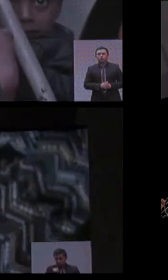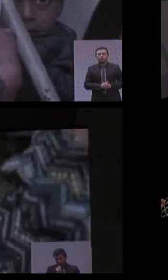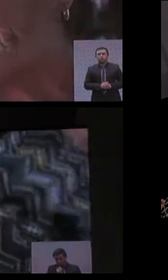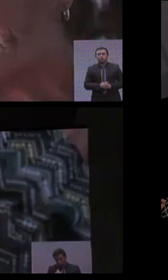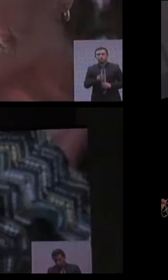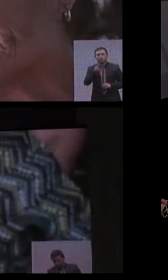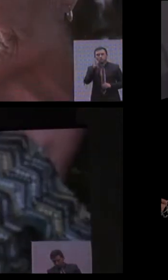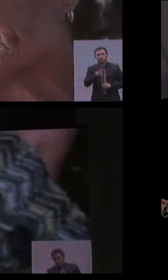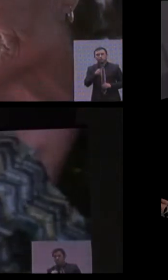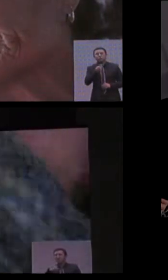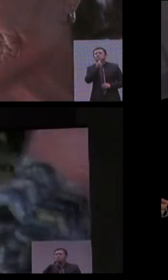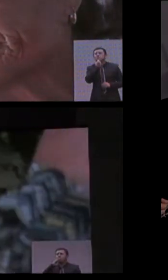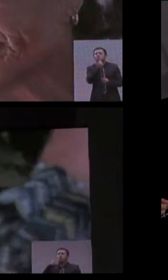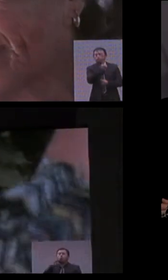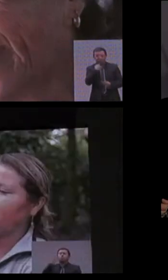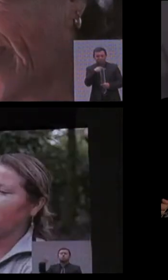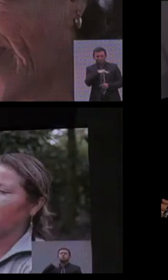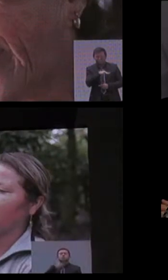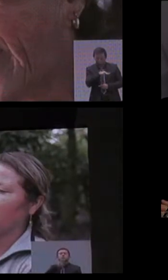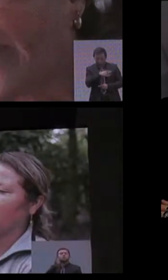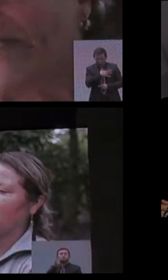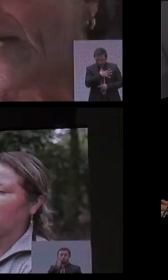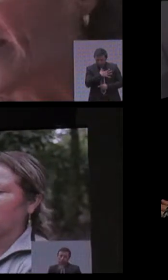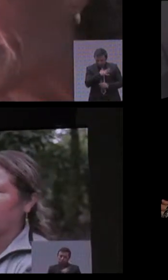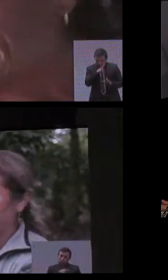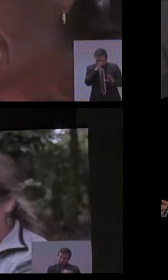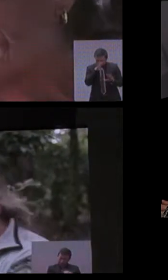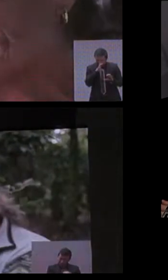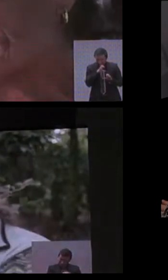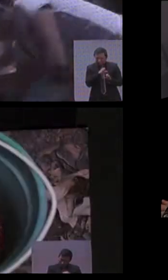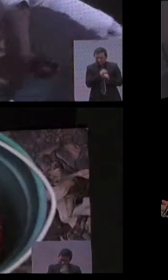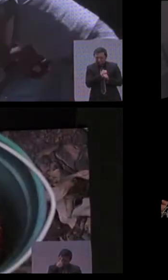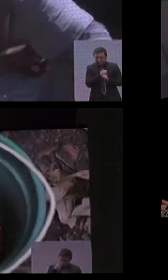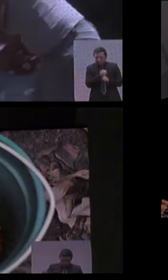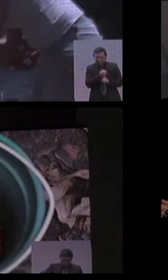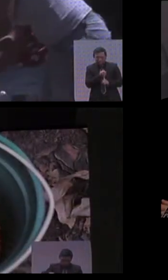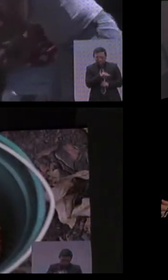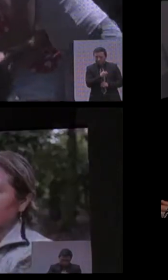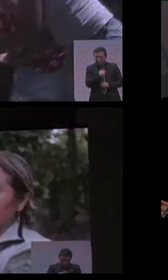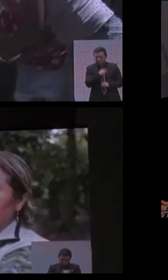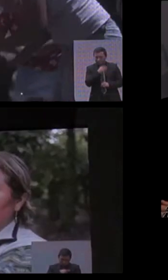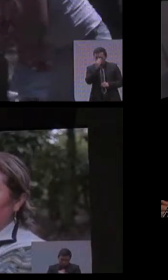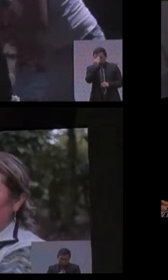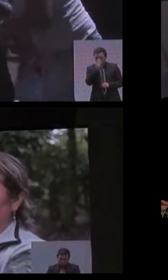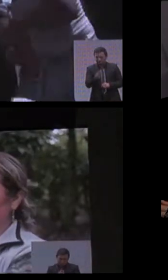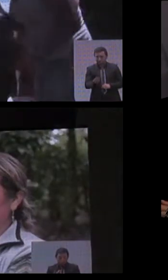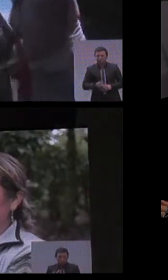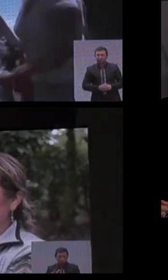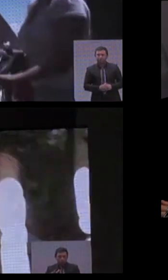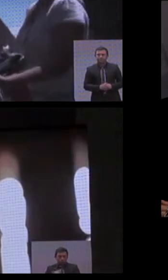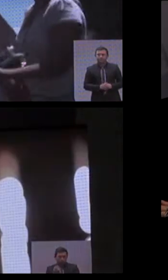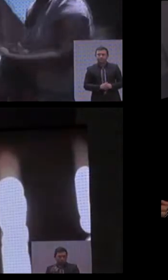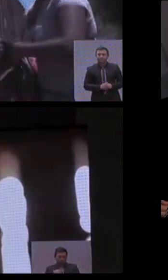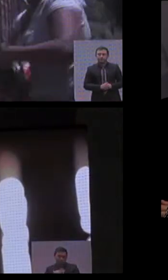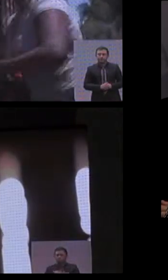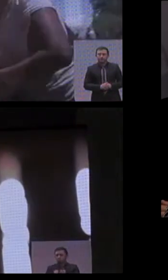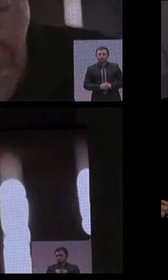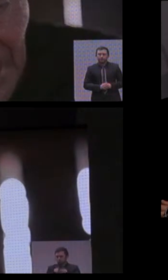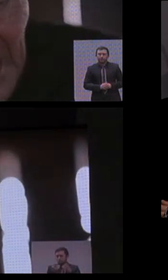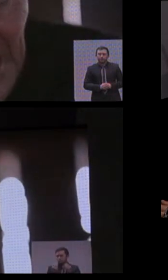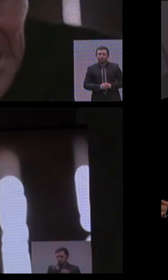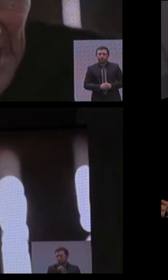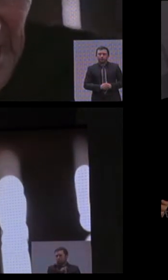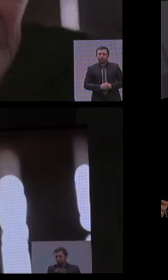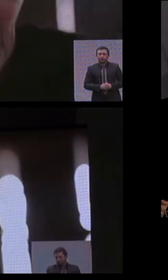los migrantes. La mención honorífica de este galardón fue para Juan Manuel Estrada Juárez por su trabajo de más de una década en